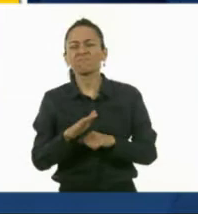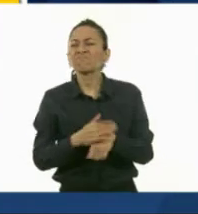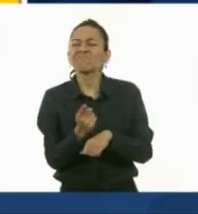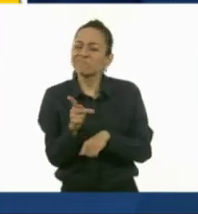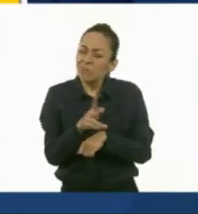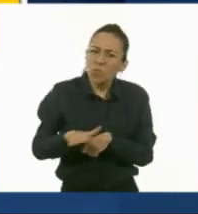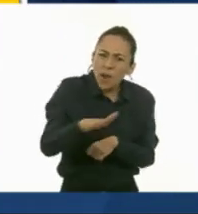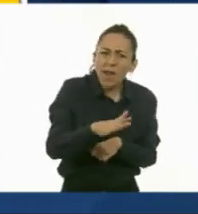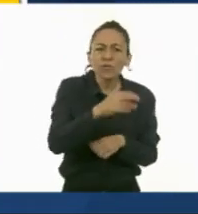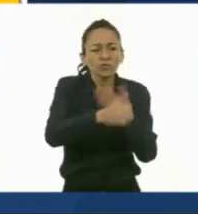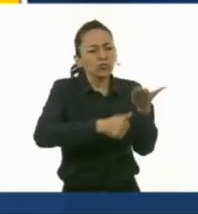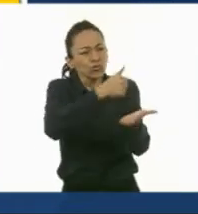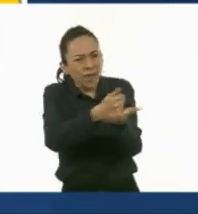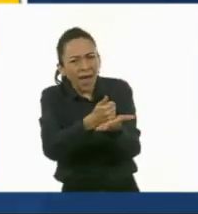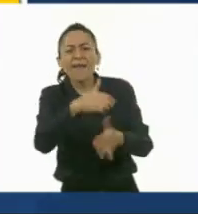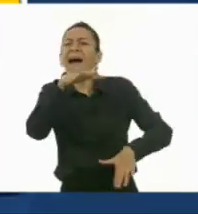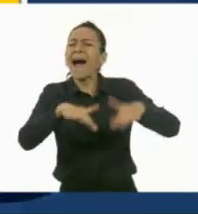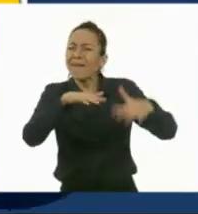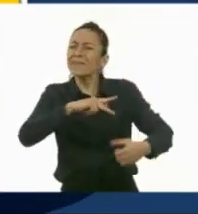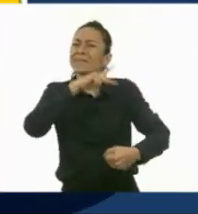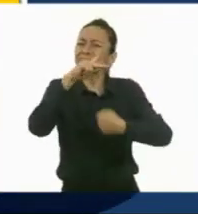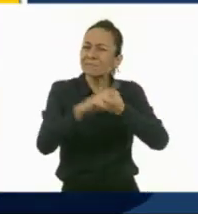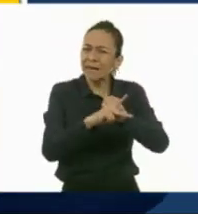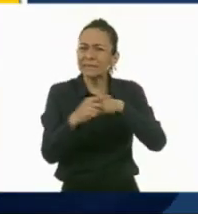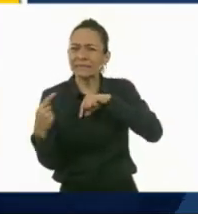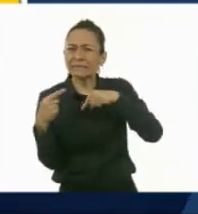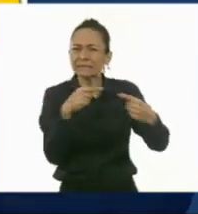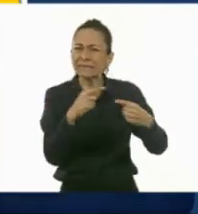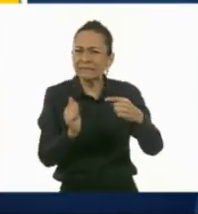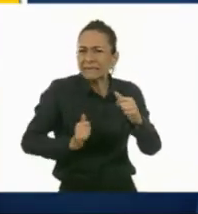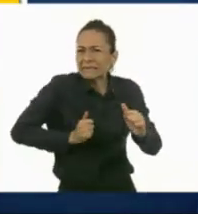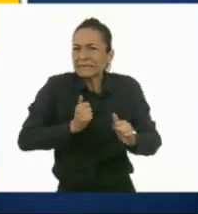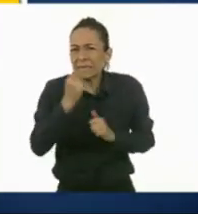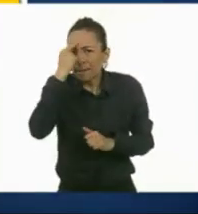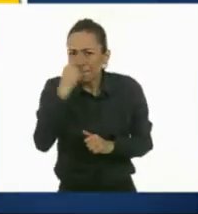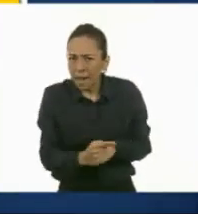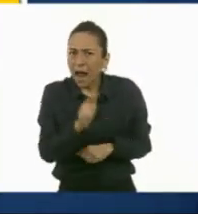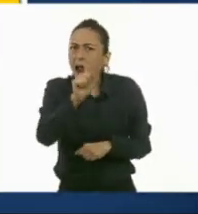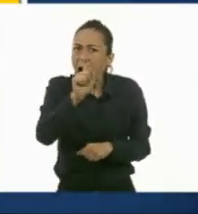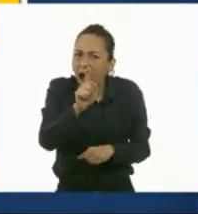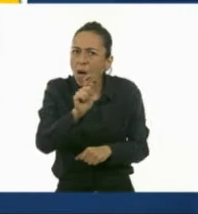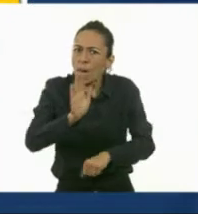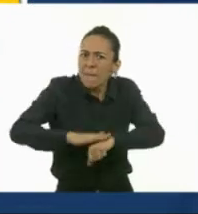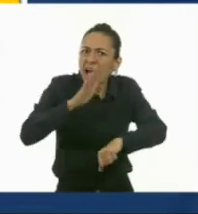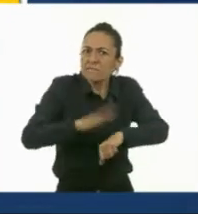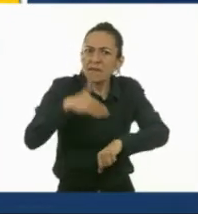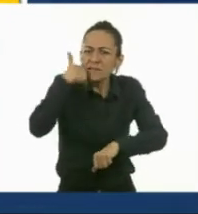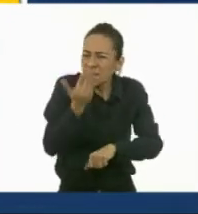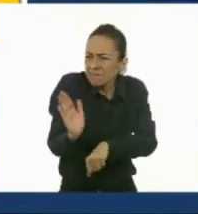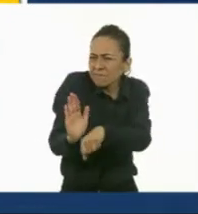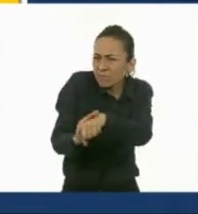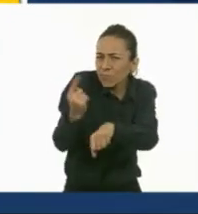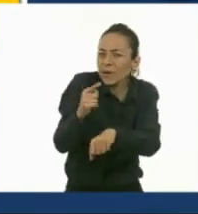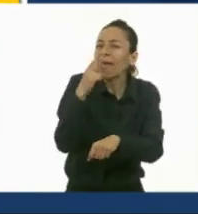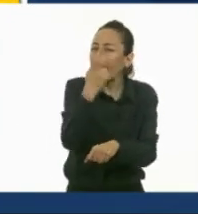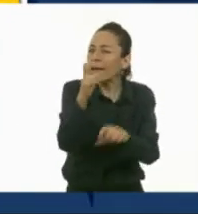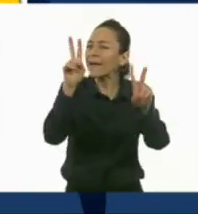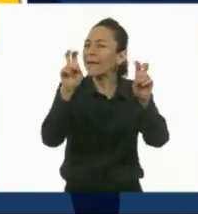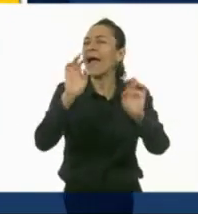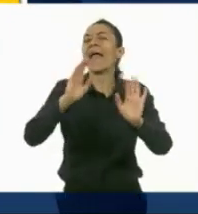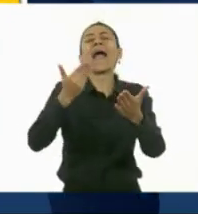incluso los países luchan por el agua? Este es un tema que ustedes han estado viendo desde cuarto de